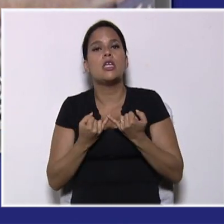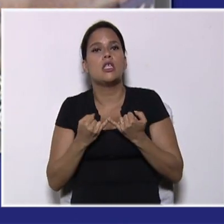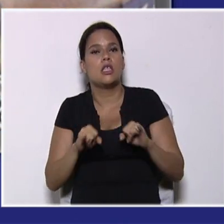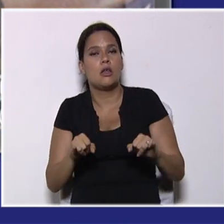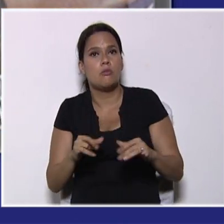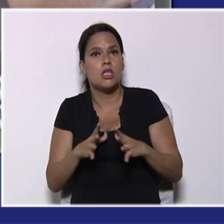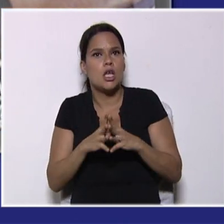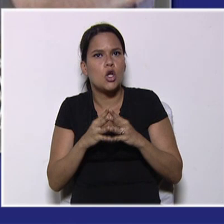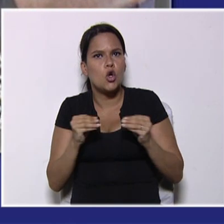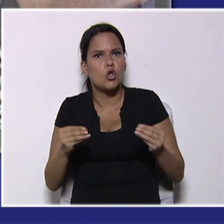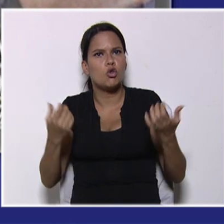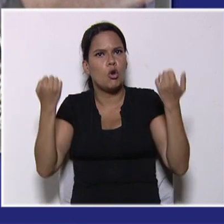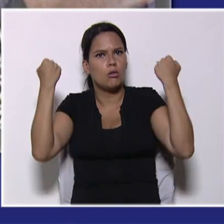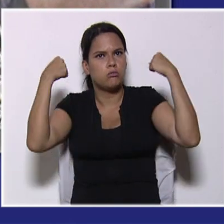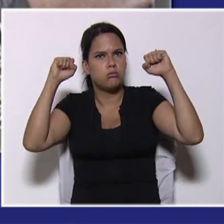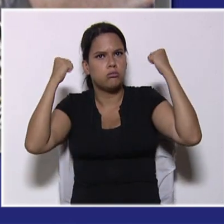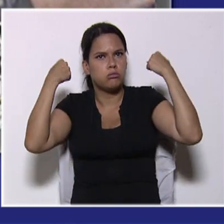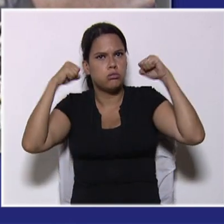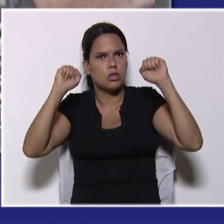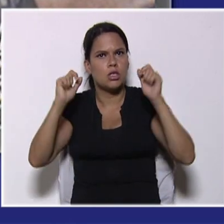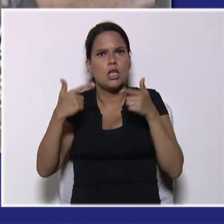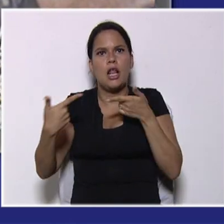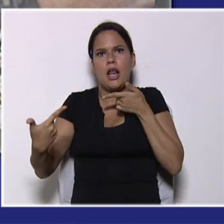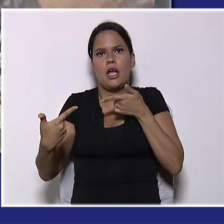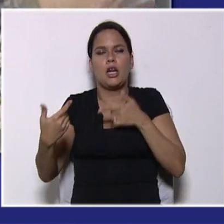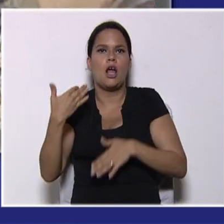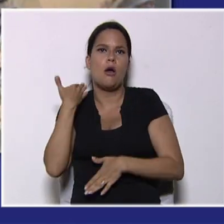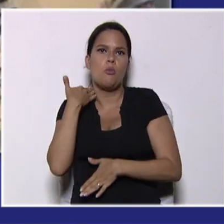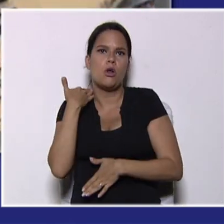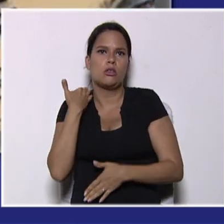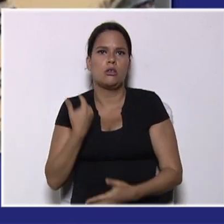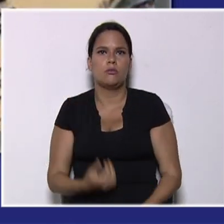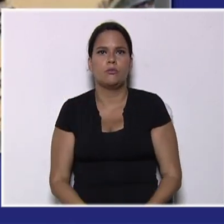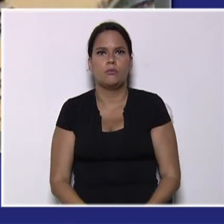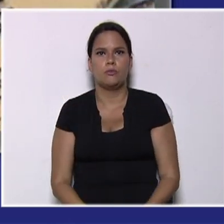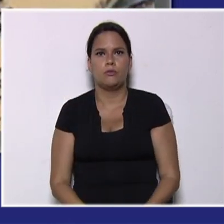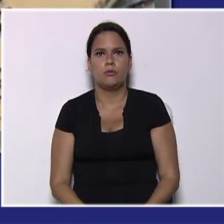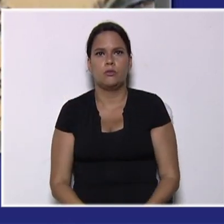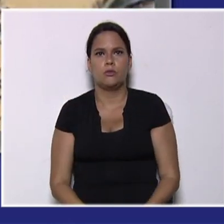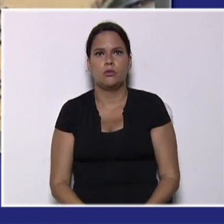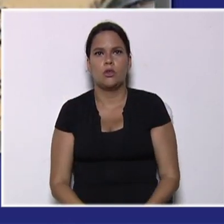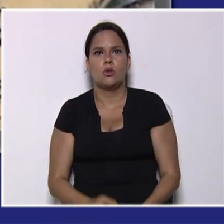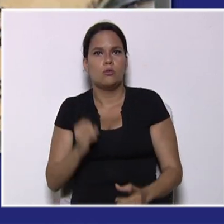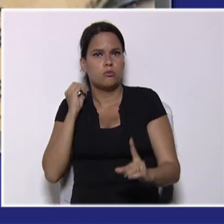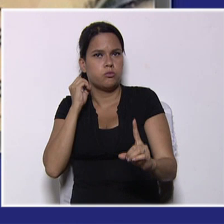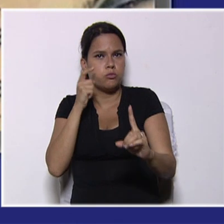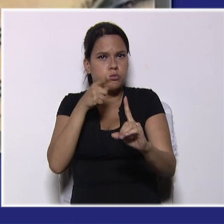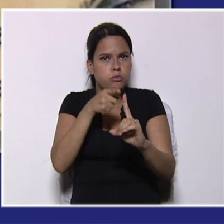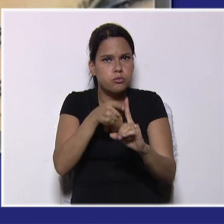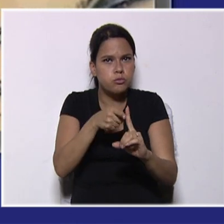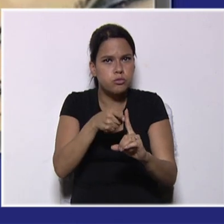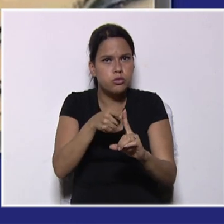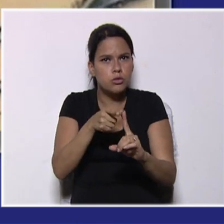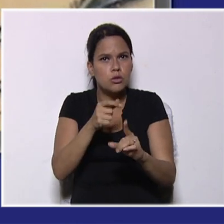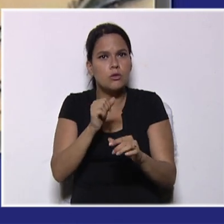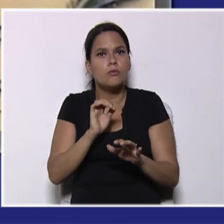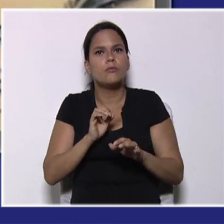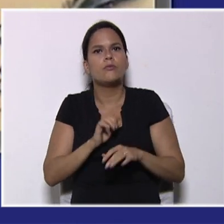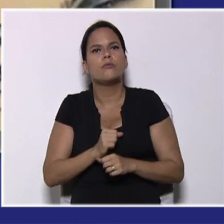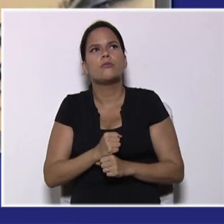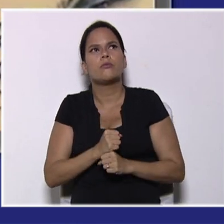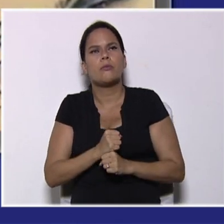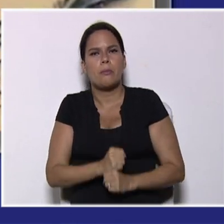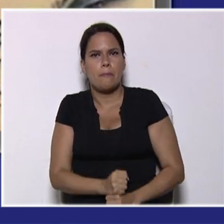definitivamente con las prácticas de la guerra a muerte, con el objetivo de suspender las hostilidades